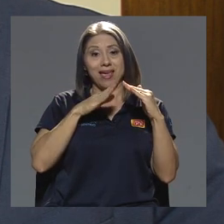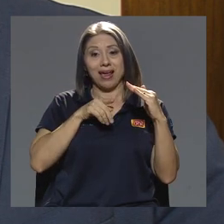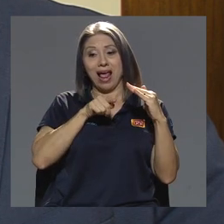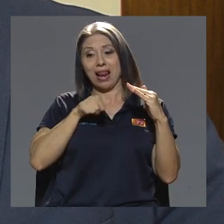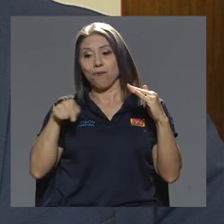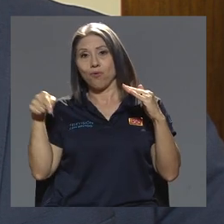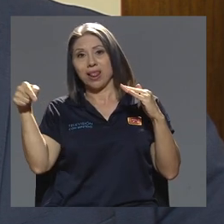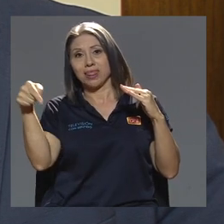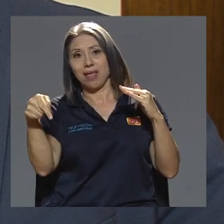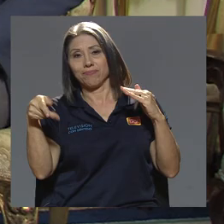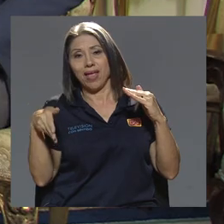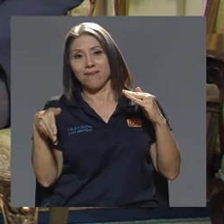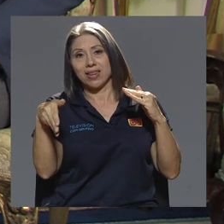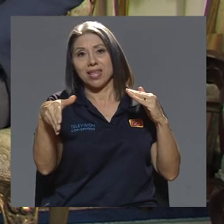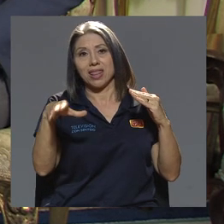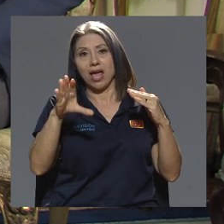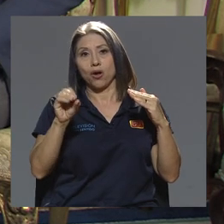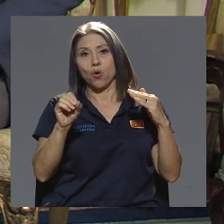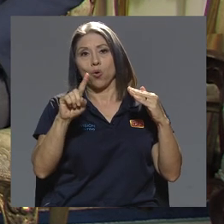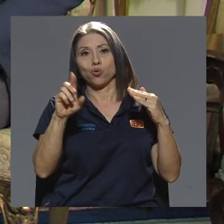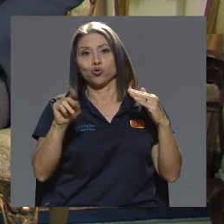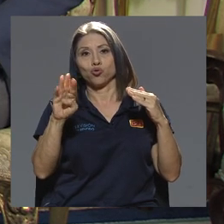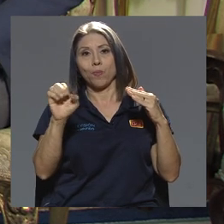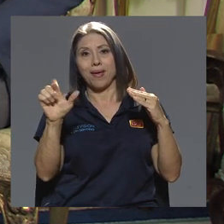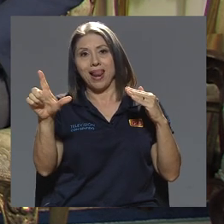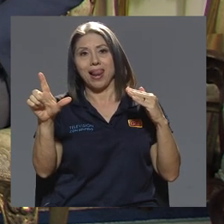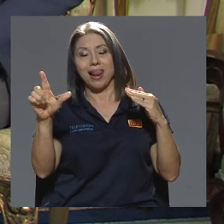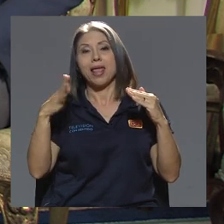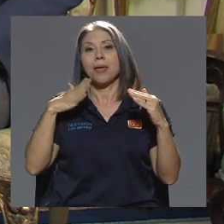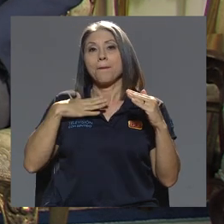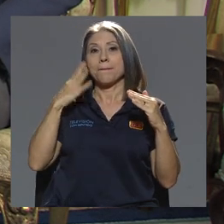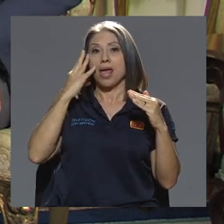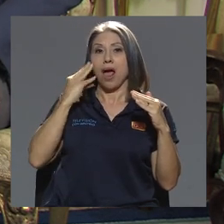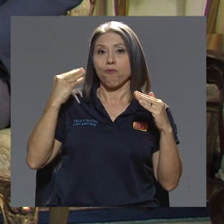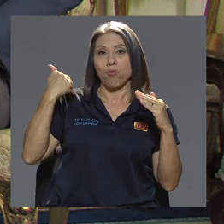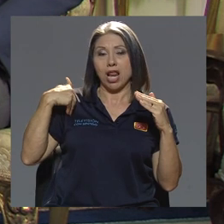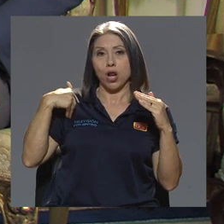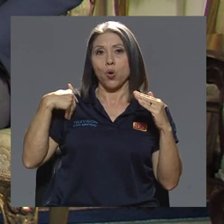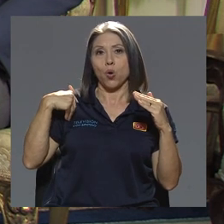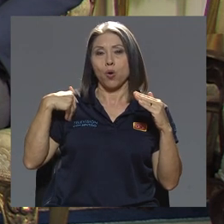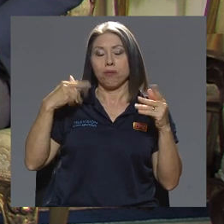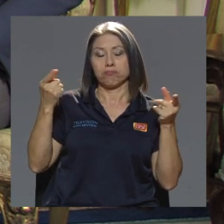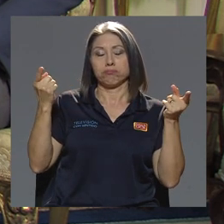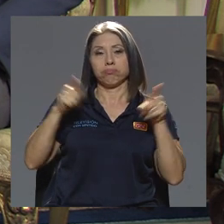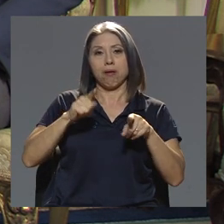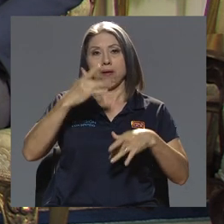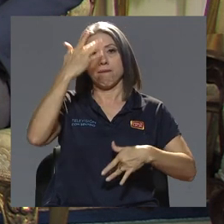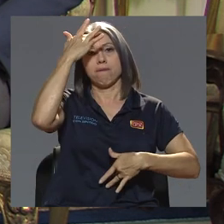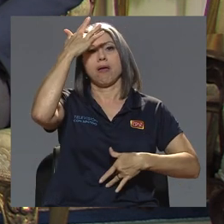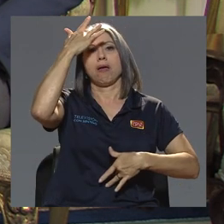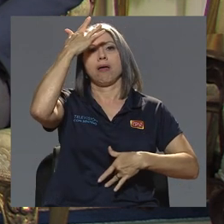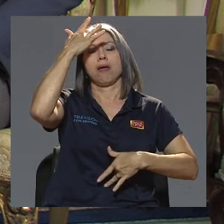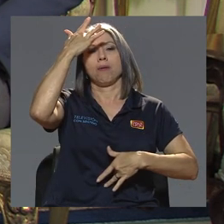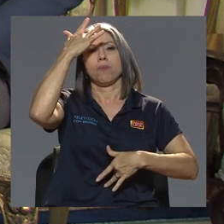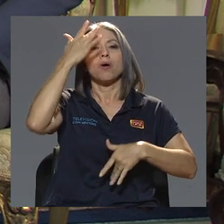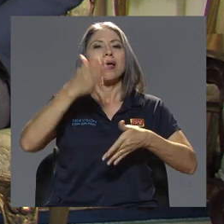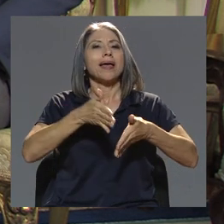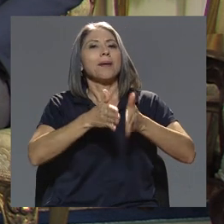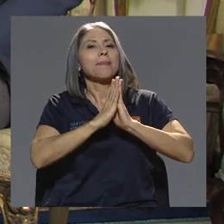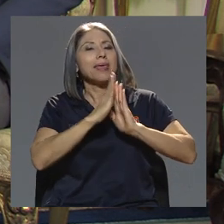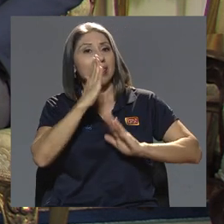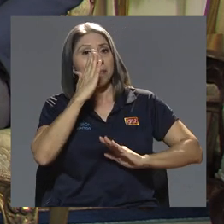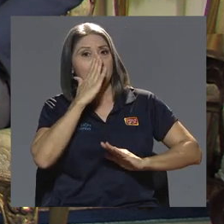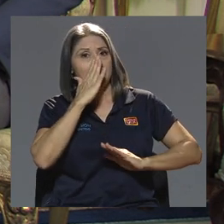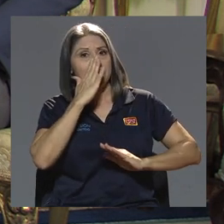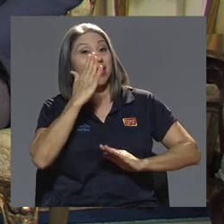Cozumel, y mi abuelo cae enfermo y le pide, era mi mamá, era